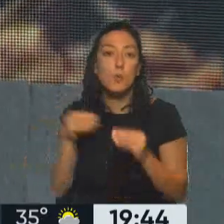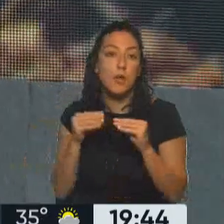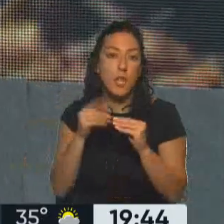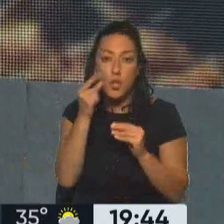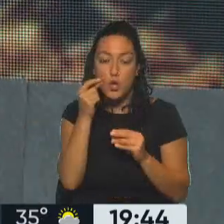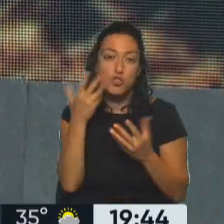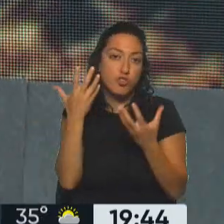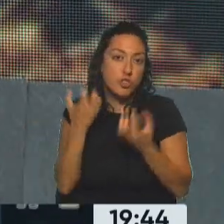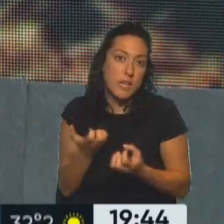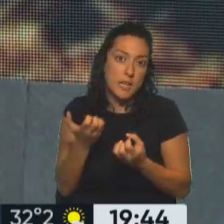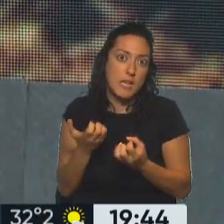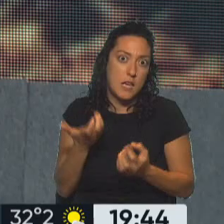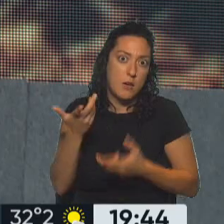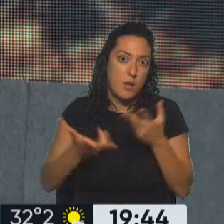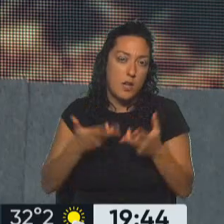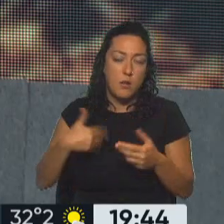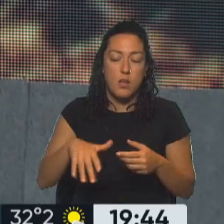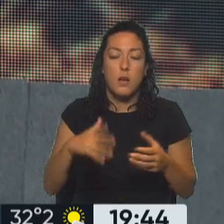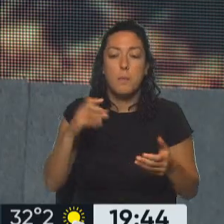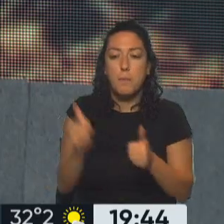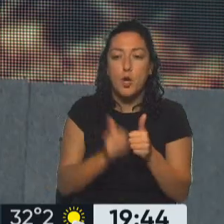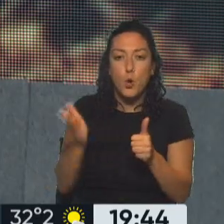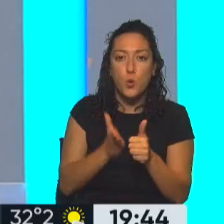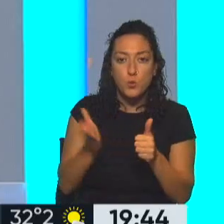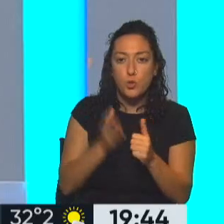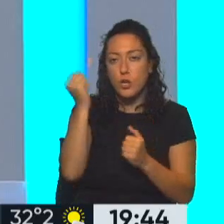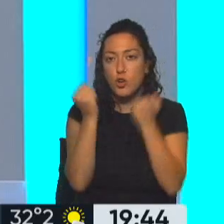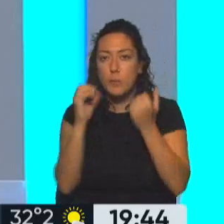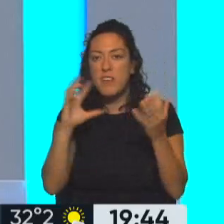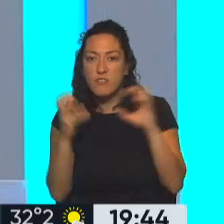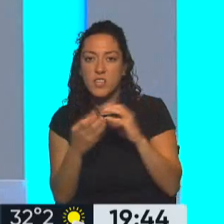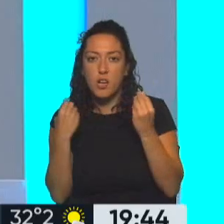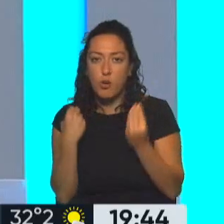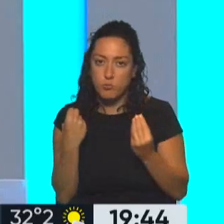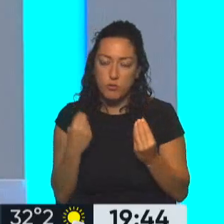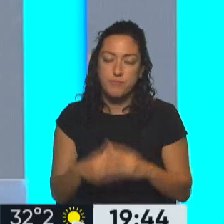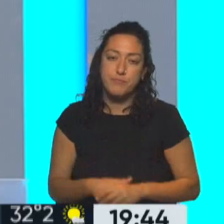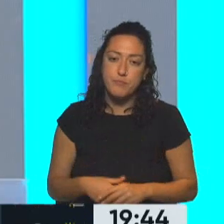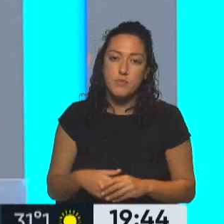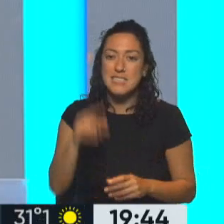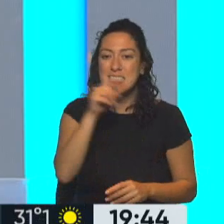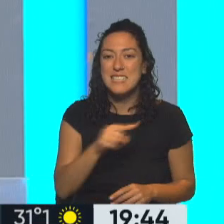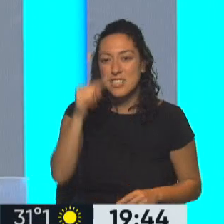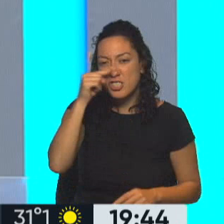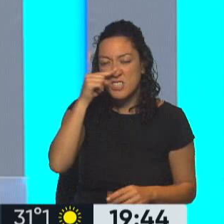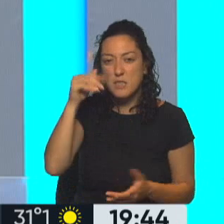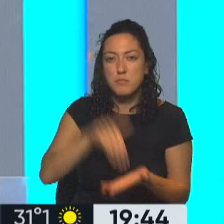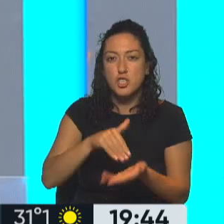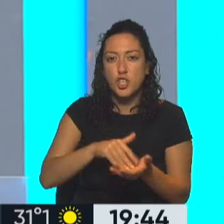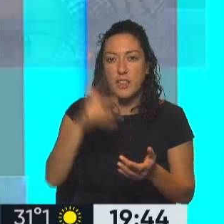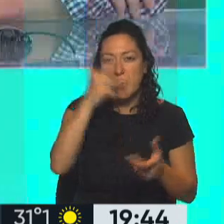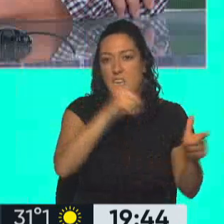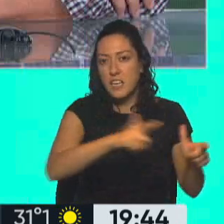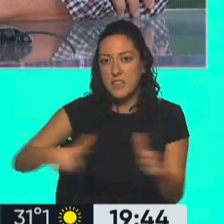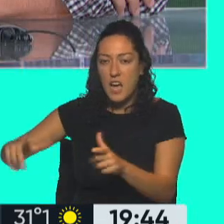porque es el gran tema La sequía no cuánto afecta la producción cuánto afecta a la economía tremendo tema casi 177 millones de hectáreas están